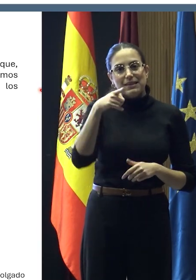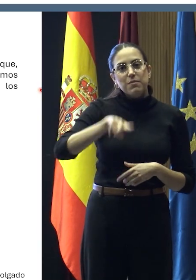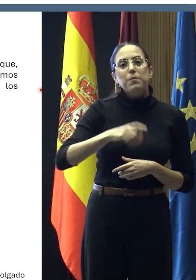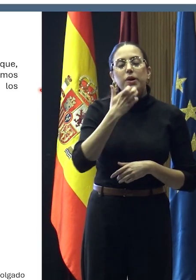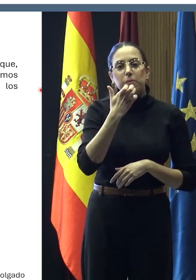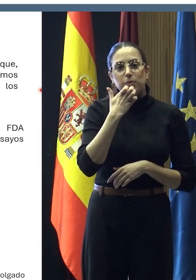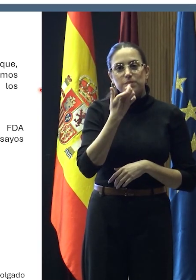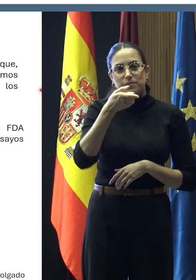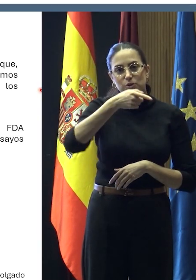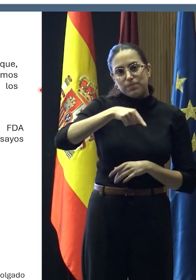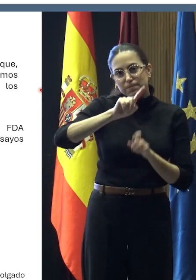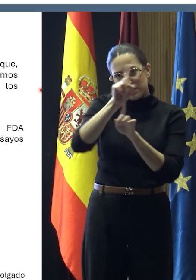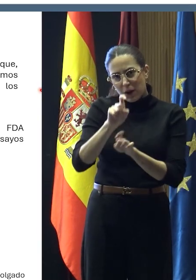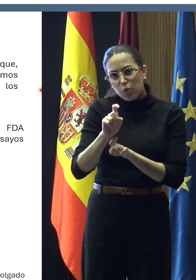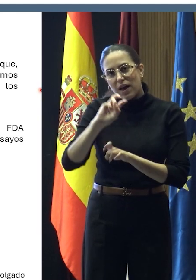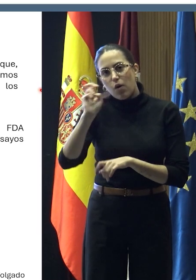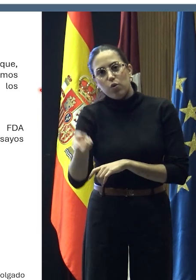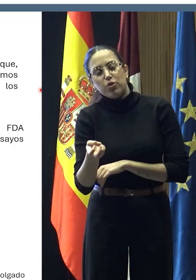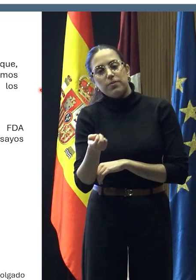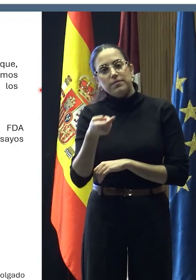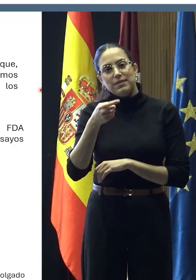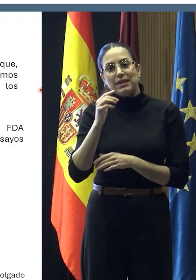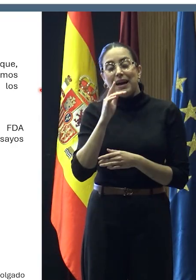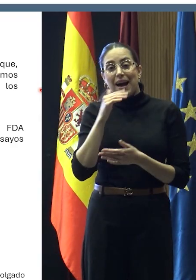También, ¿cuántos de ustedes sabían que hasta